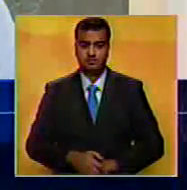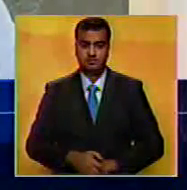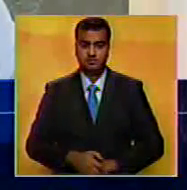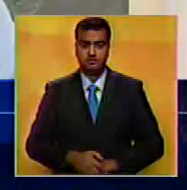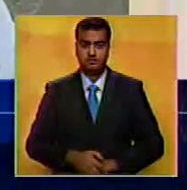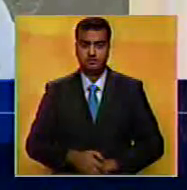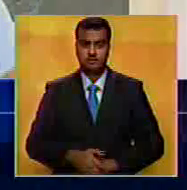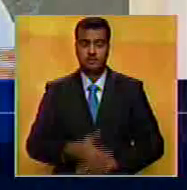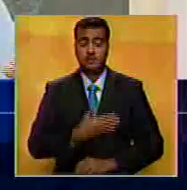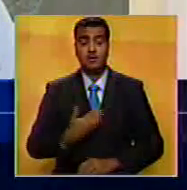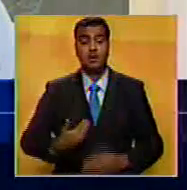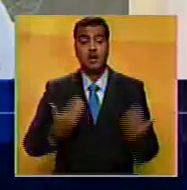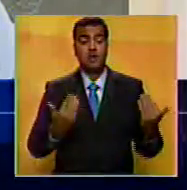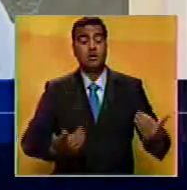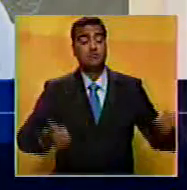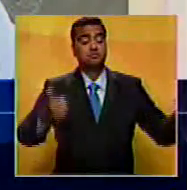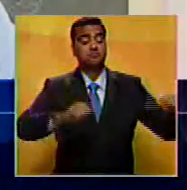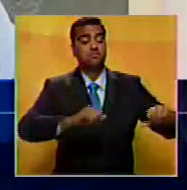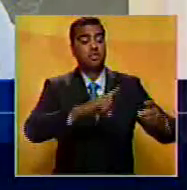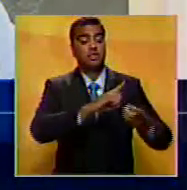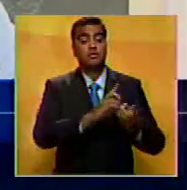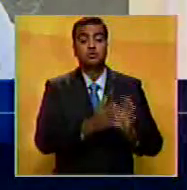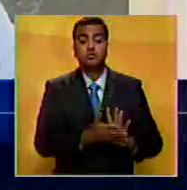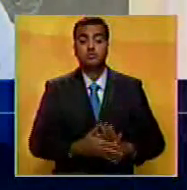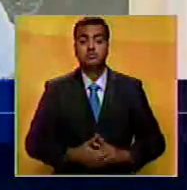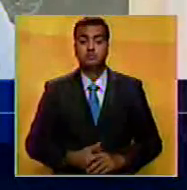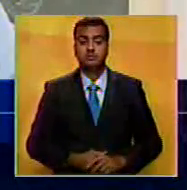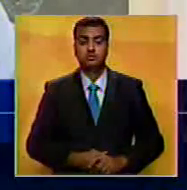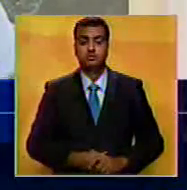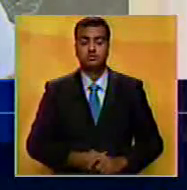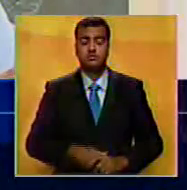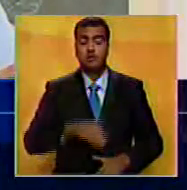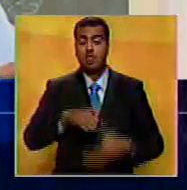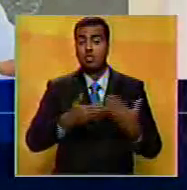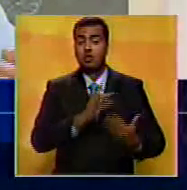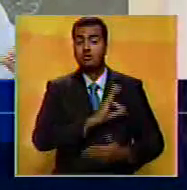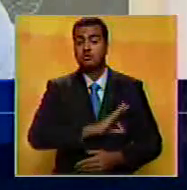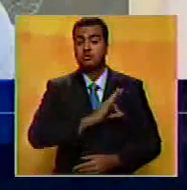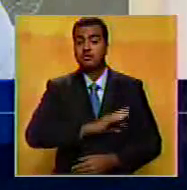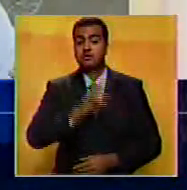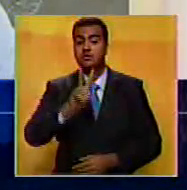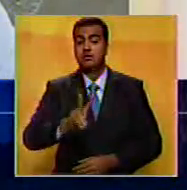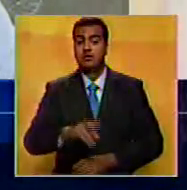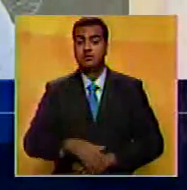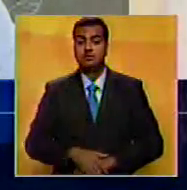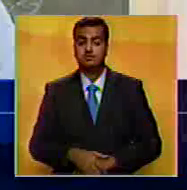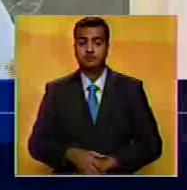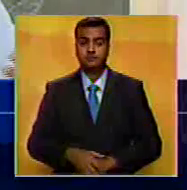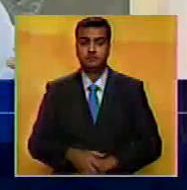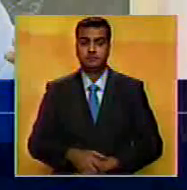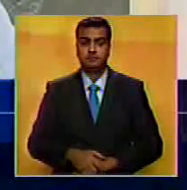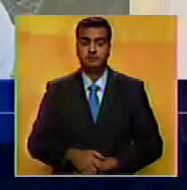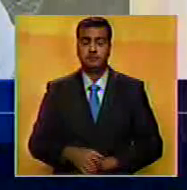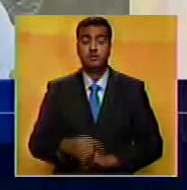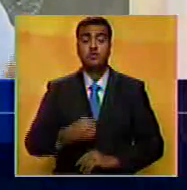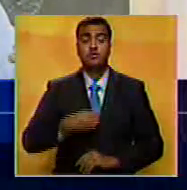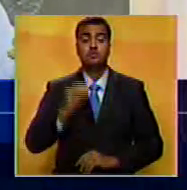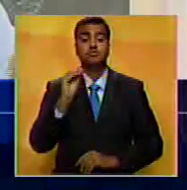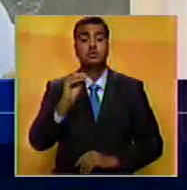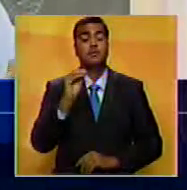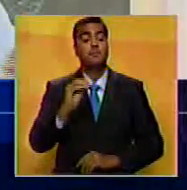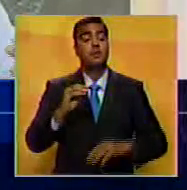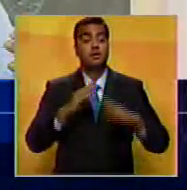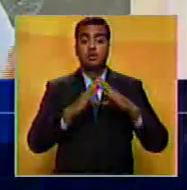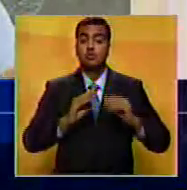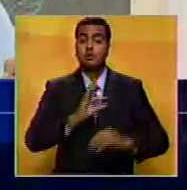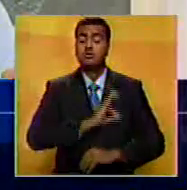y quieren llevar al fracaso al resto de la sociedad venezolana. Y yo hago un llamado para que